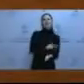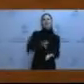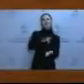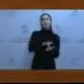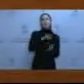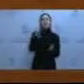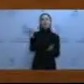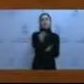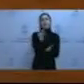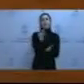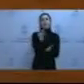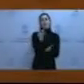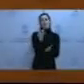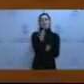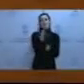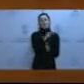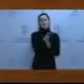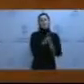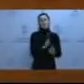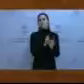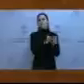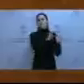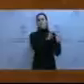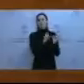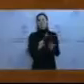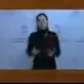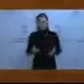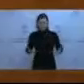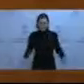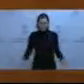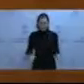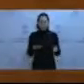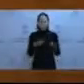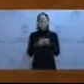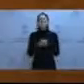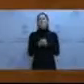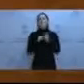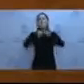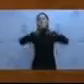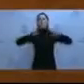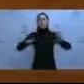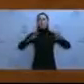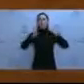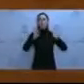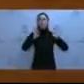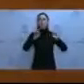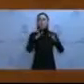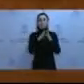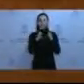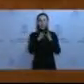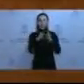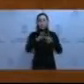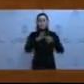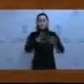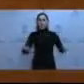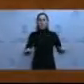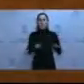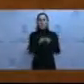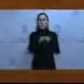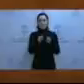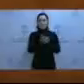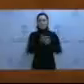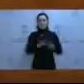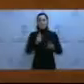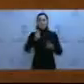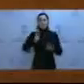hacer, pues claro, cada vez será más perentorio, señora consejera. Pero es evidente que hay un ánimo ahí de jugar a la confusión y que el dictamen que se